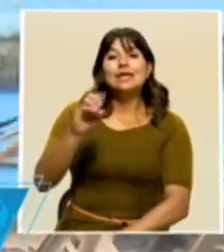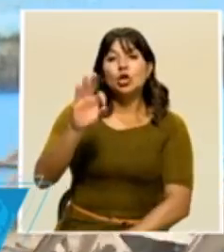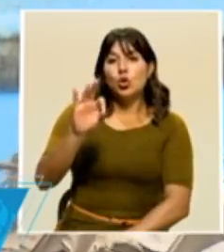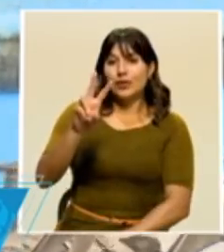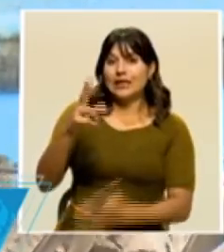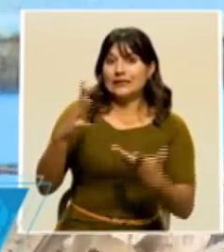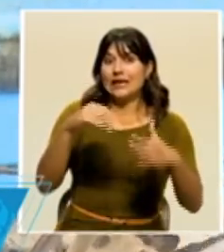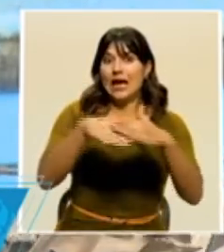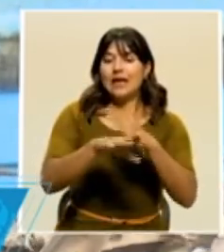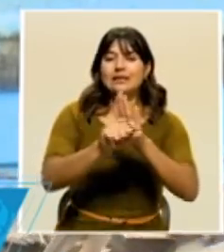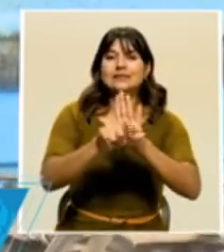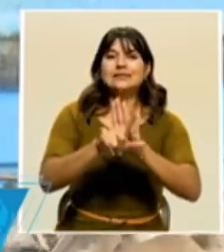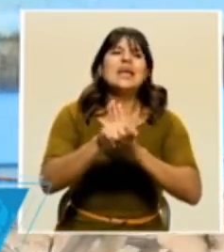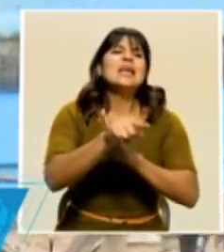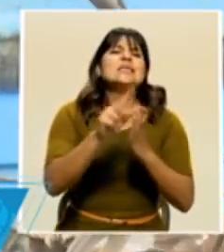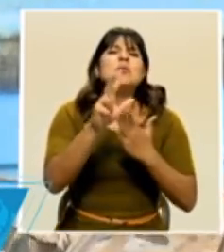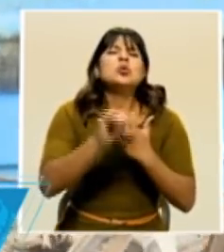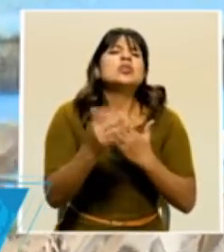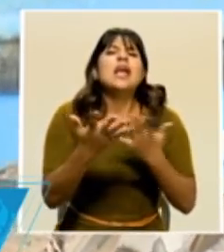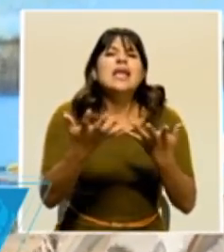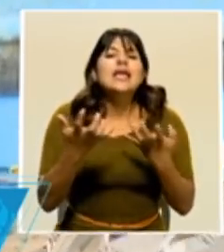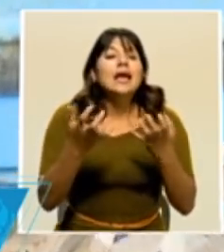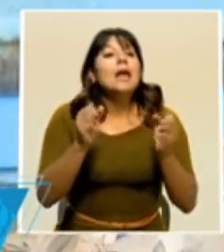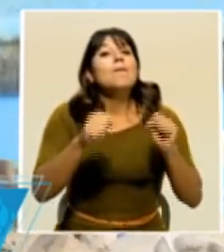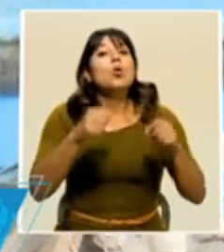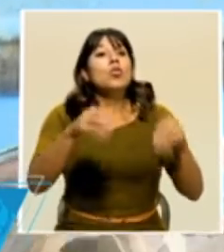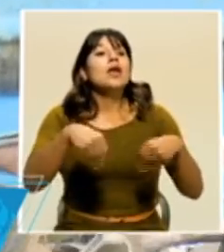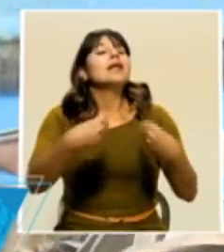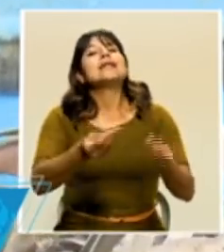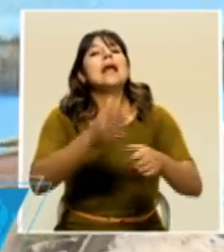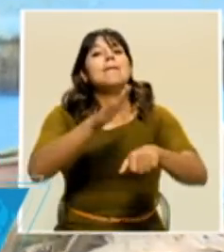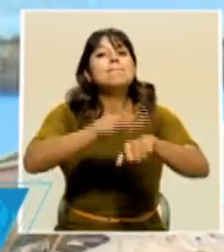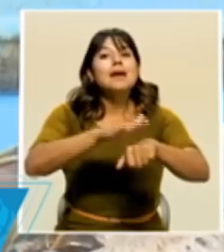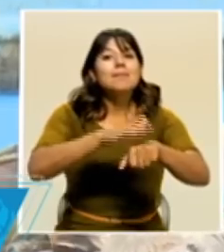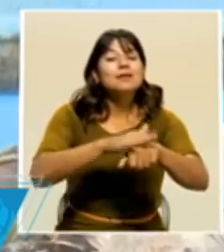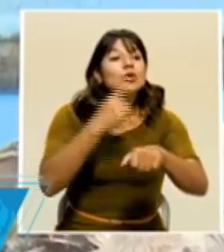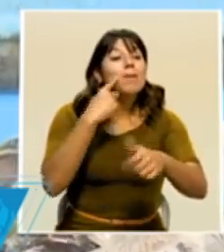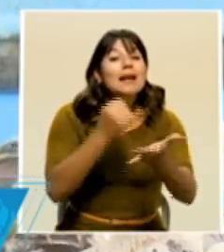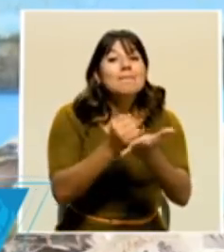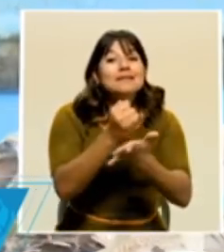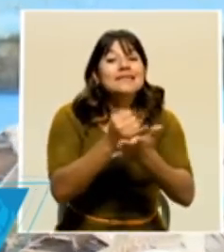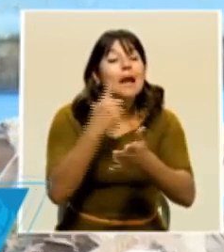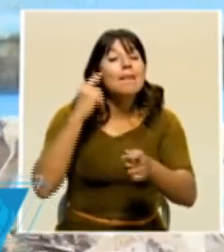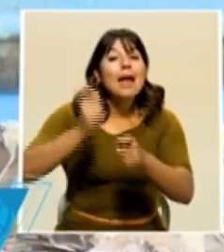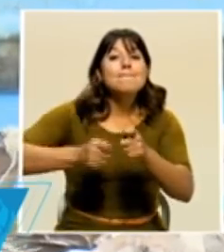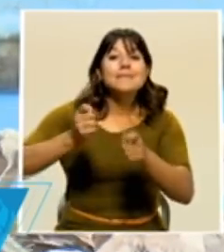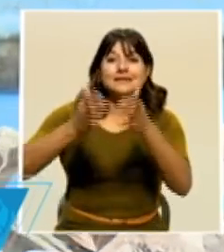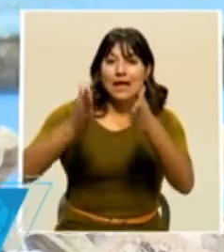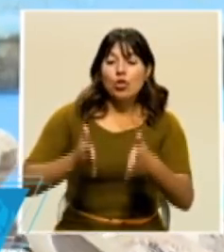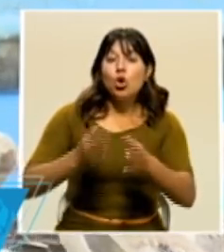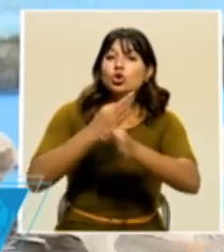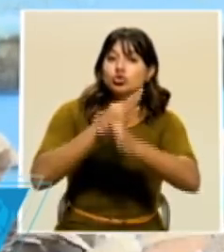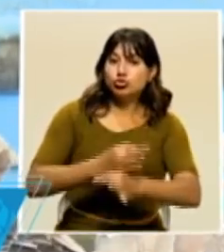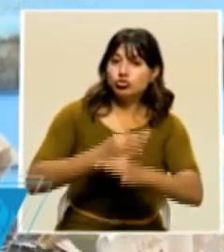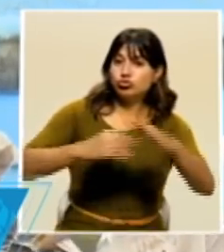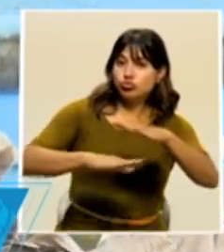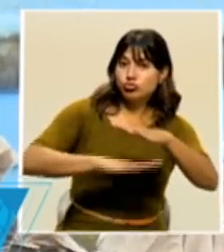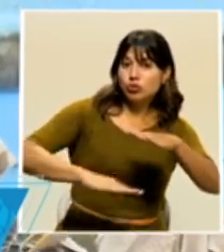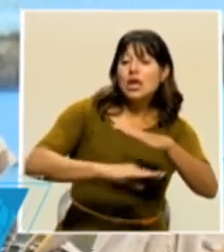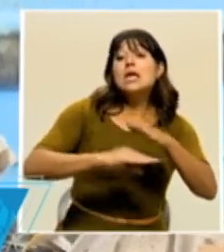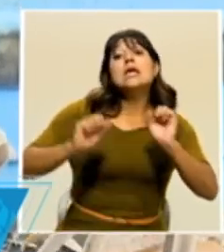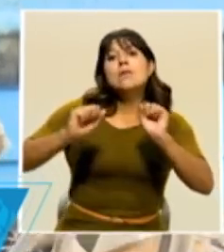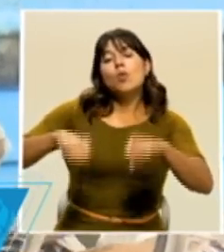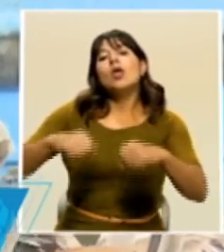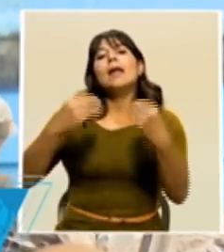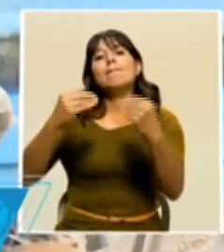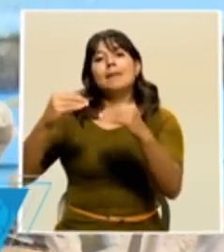legislativa, que pretende otorgar licencia de investigación a los pescadores artesanales y a su vez esto poder vender el producto